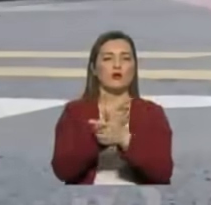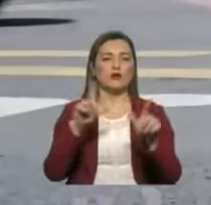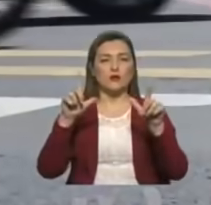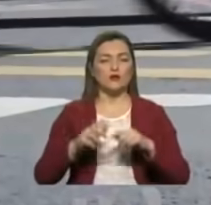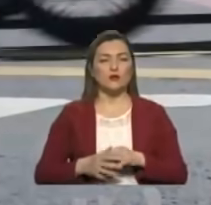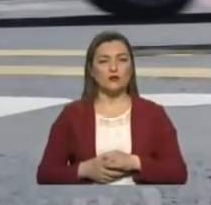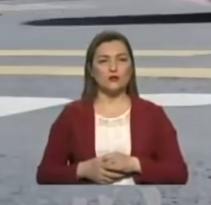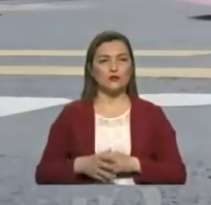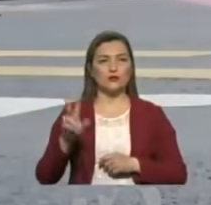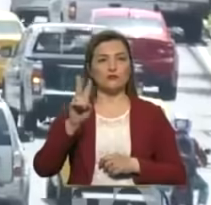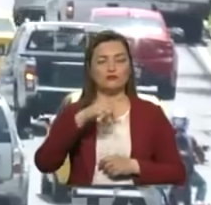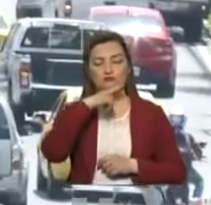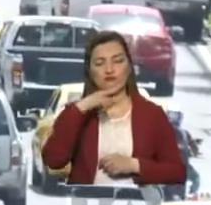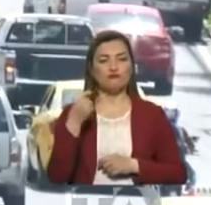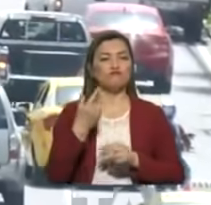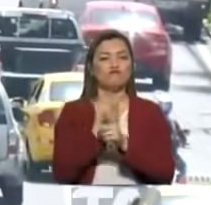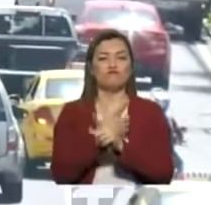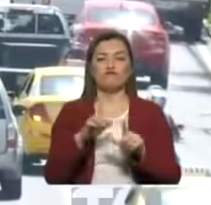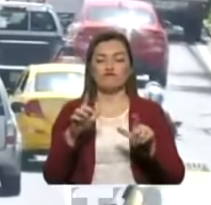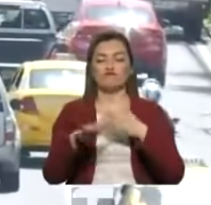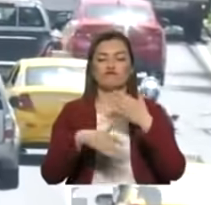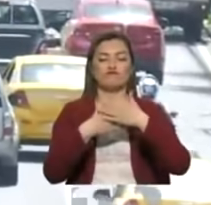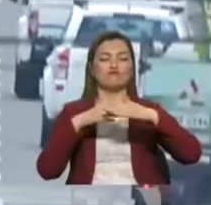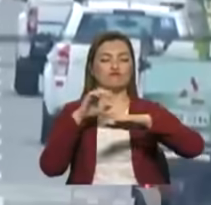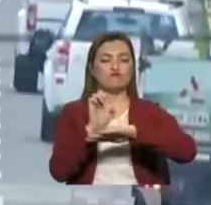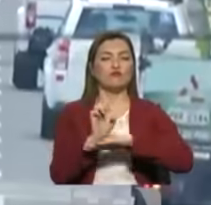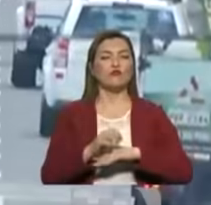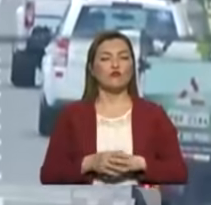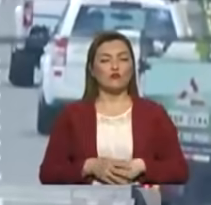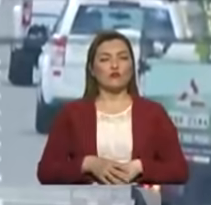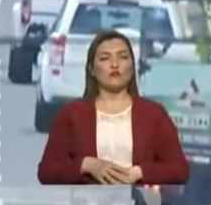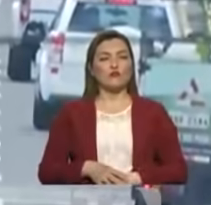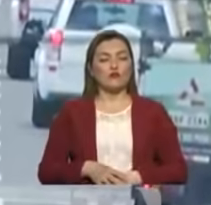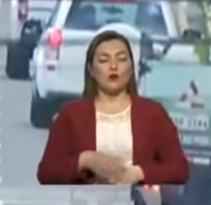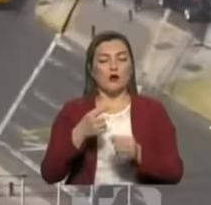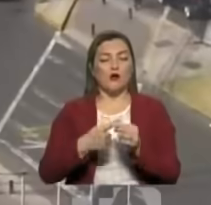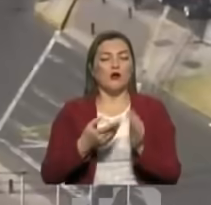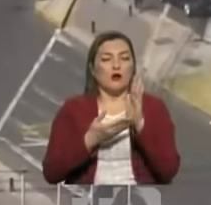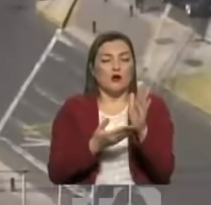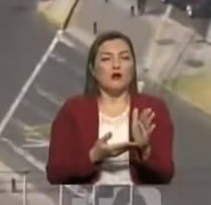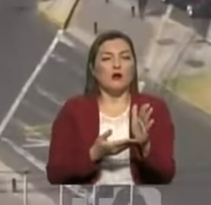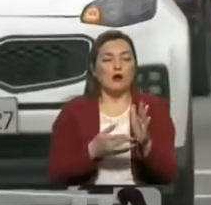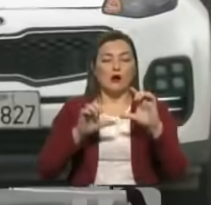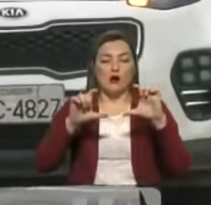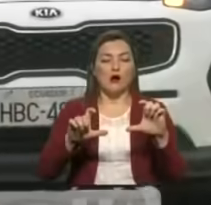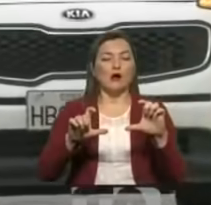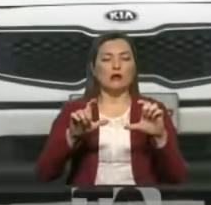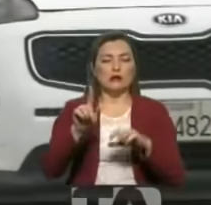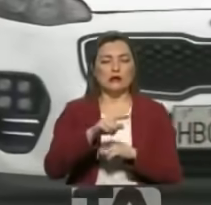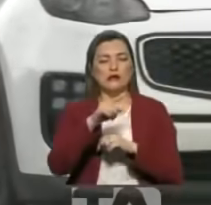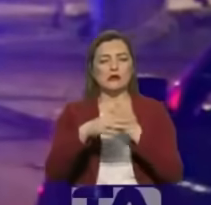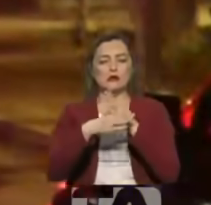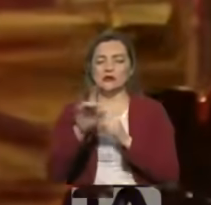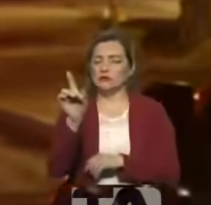Para este viernes de feriado habrá libre movilidad en todo el país. En Quito, por ejemplo, no se ejecutará la medida Hoy no